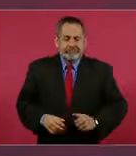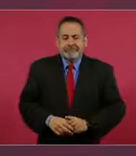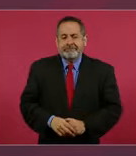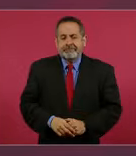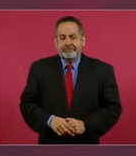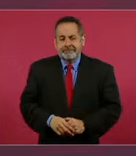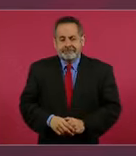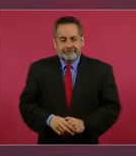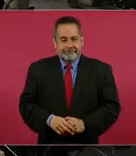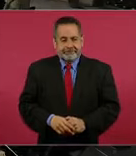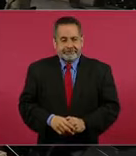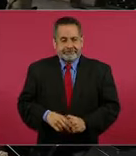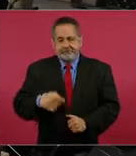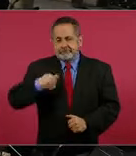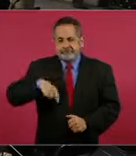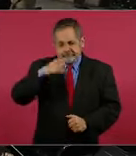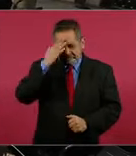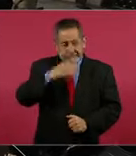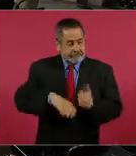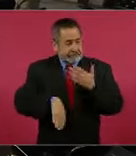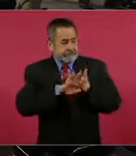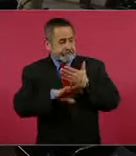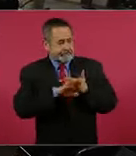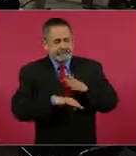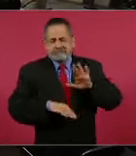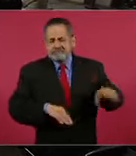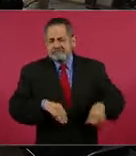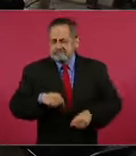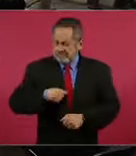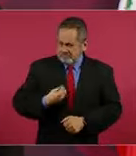Y sabemos resistir.